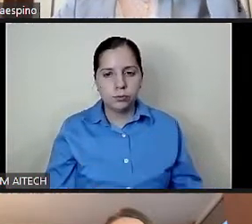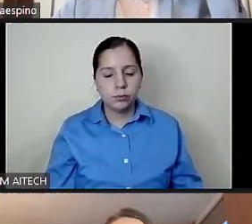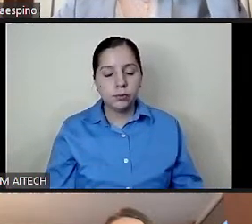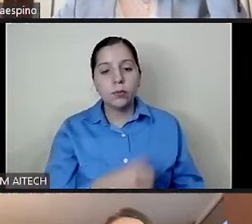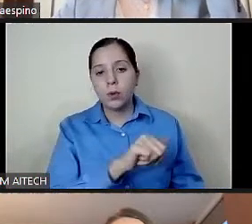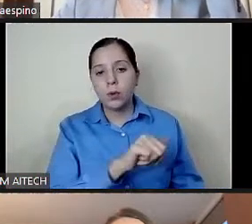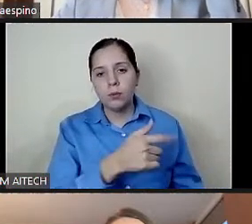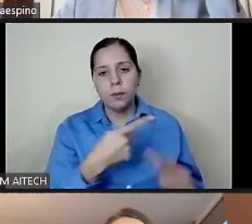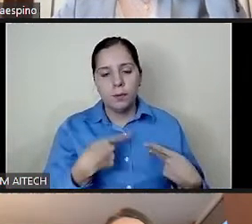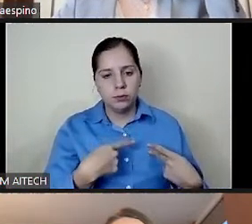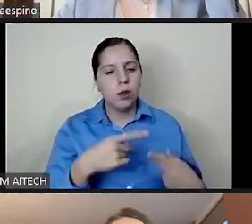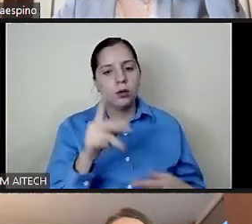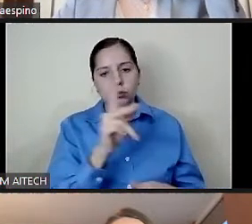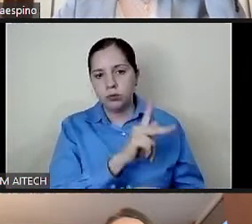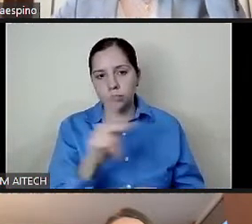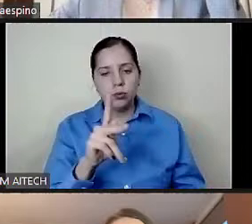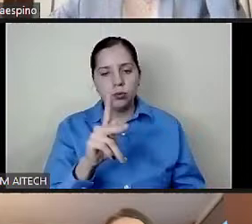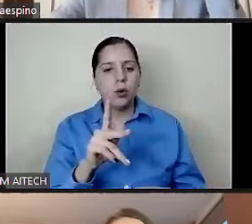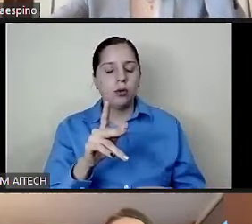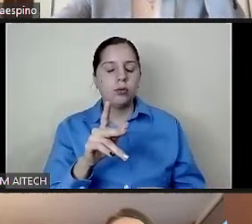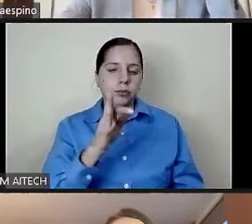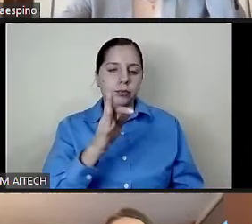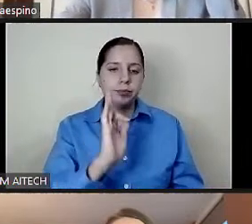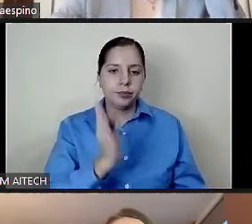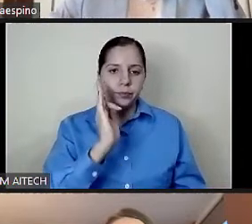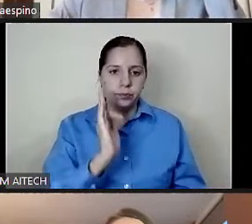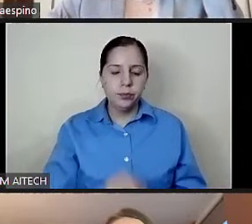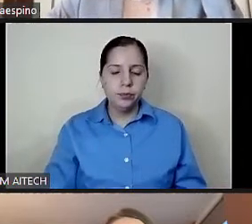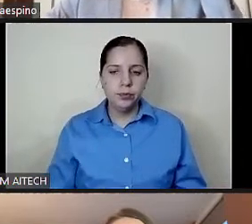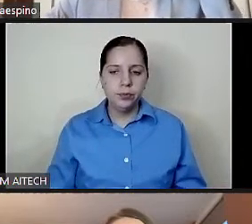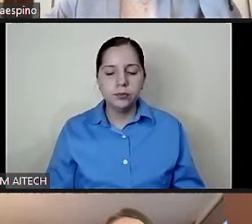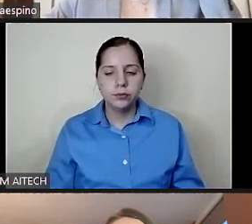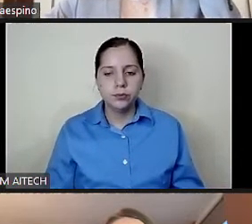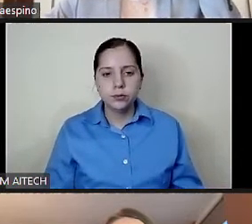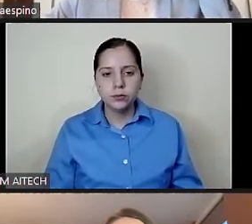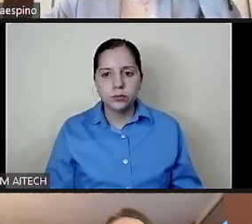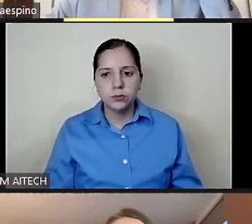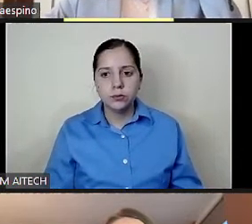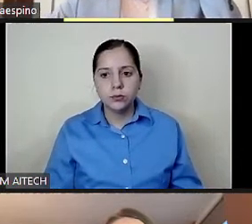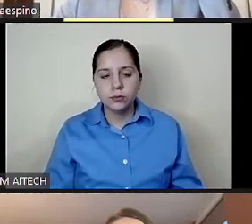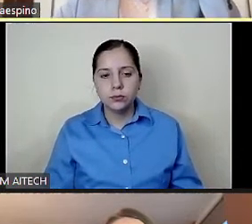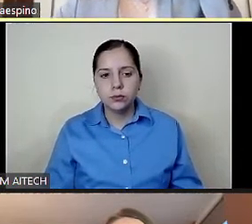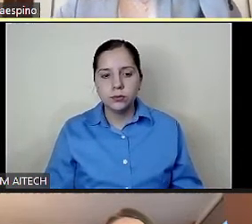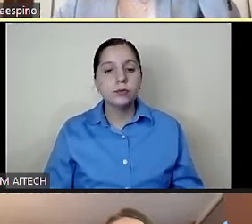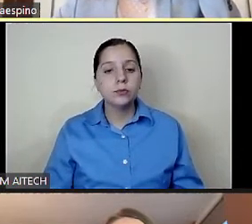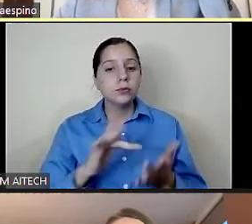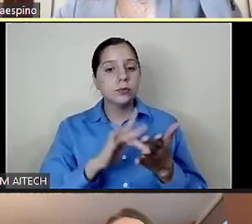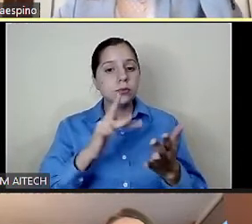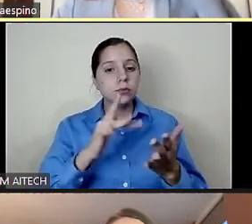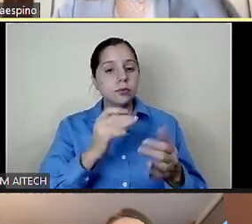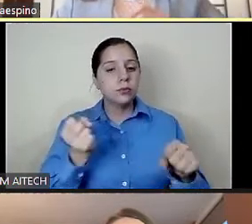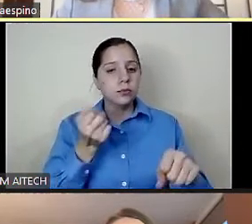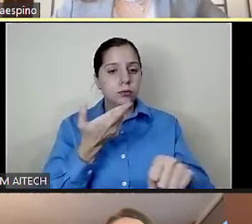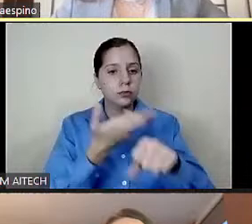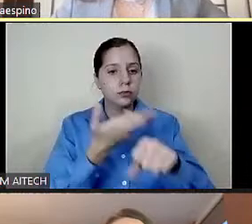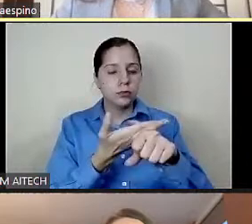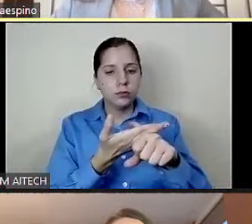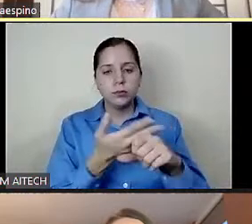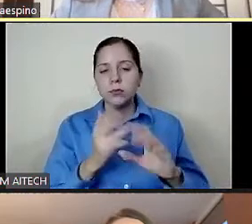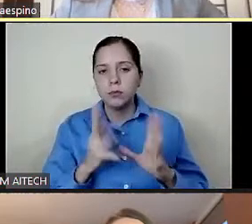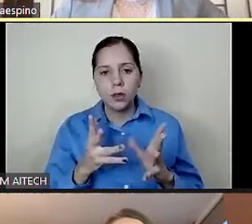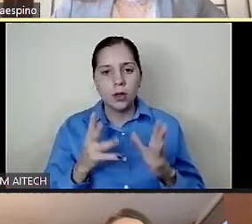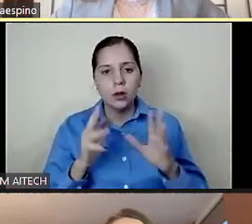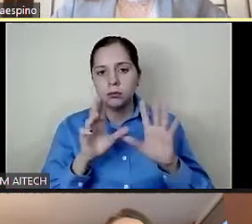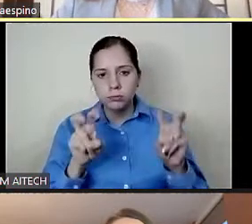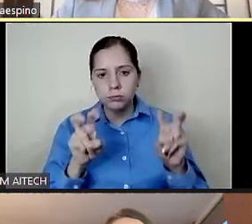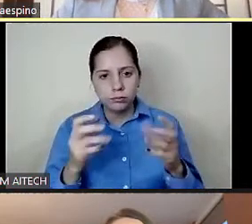fue aprobado por unanimidad de votos de las consejeras y los consejeros presentes. Gracias, señor secretario. Pues agotados los temas y no